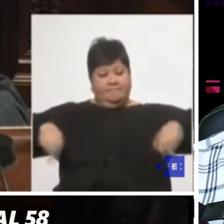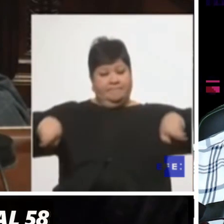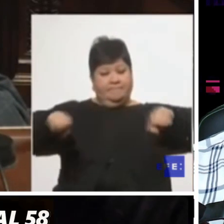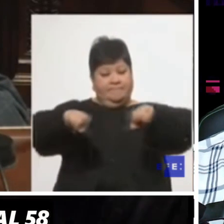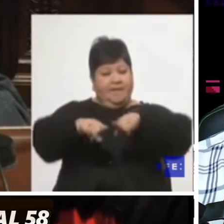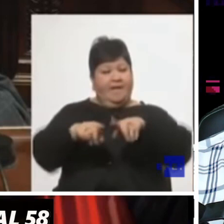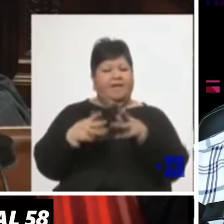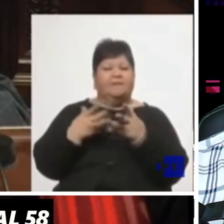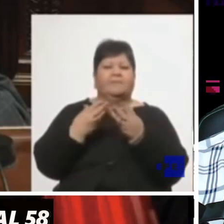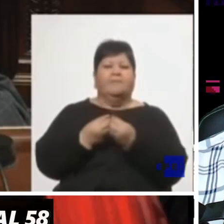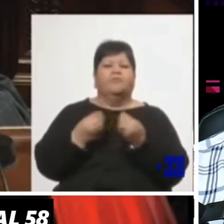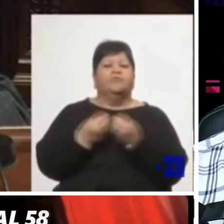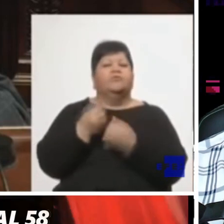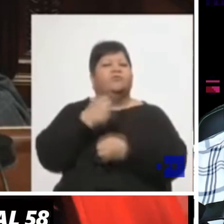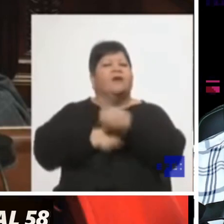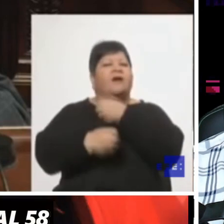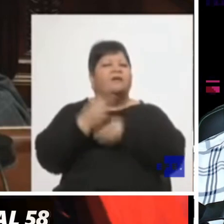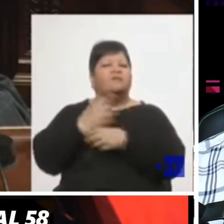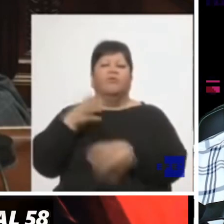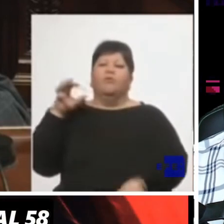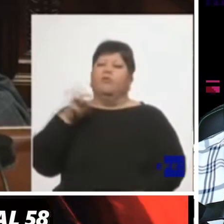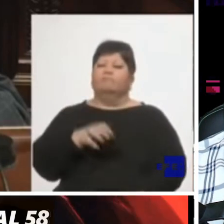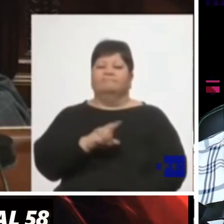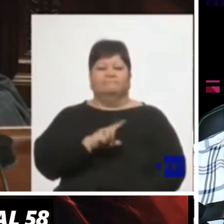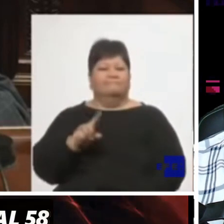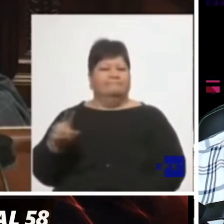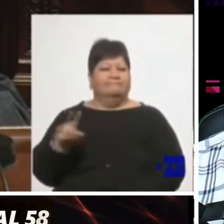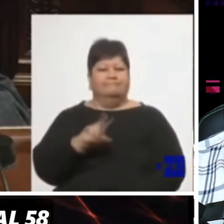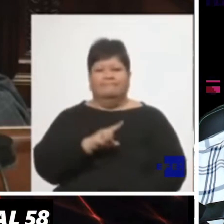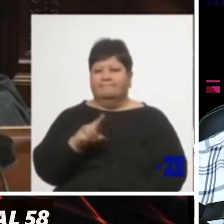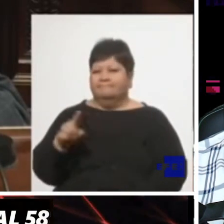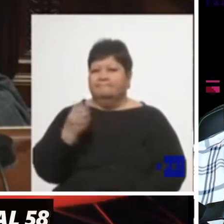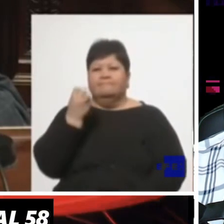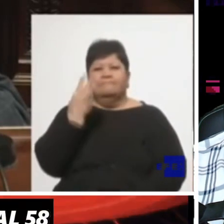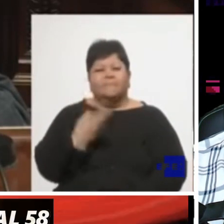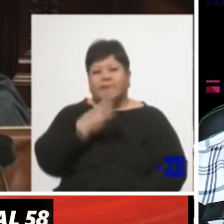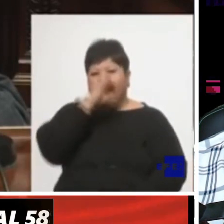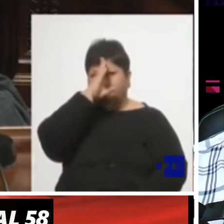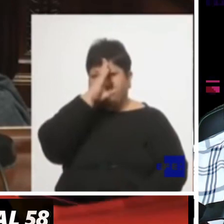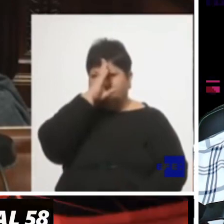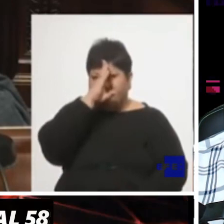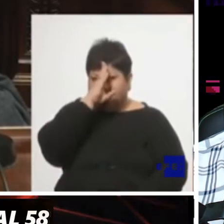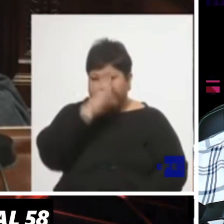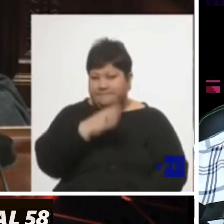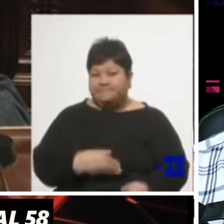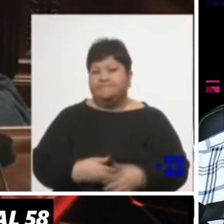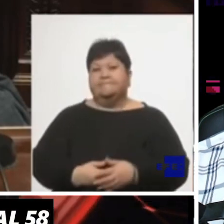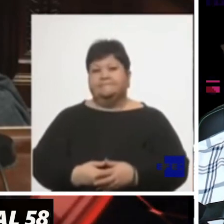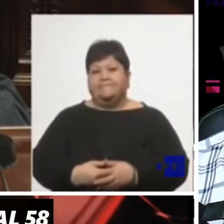un alfil de los Estados Unidos en América Latina. Hoy José